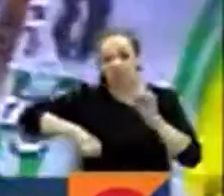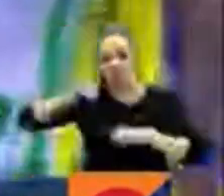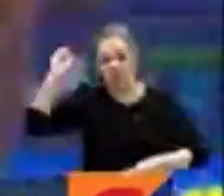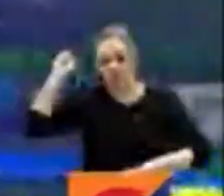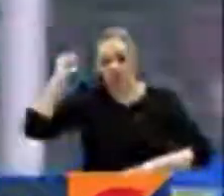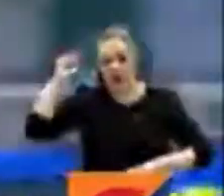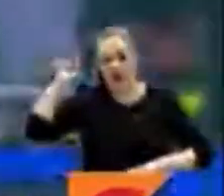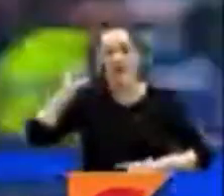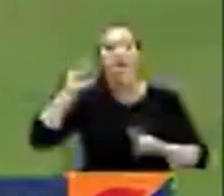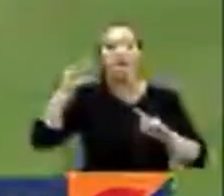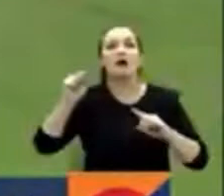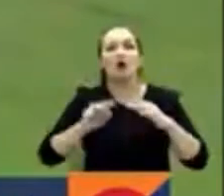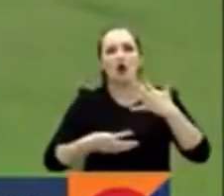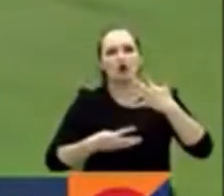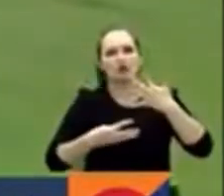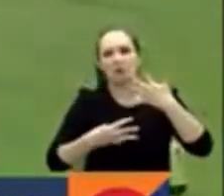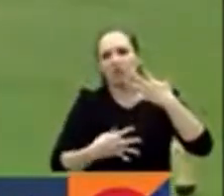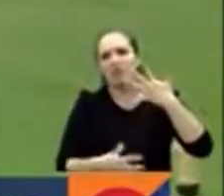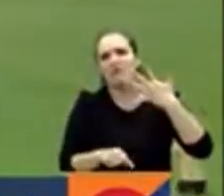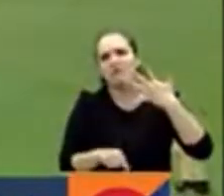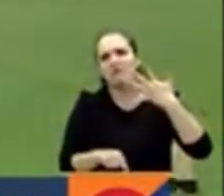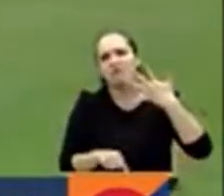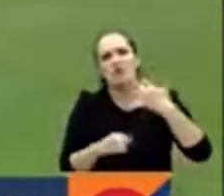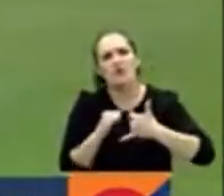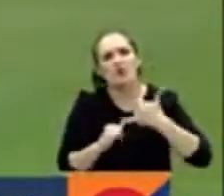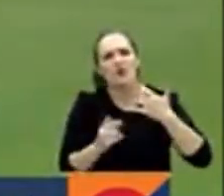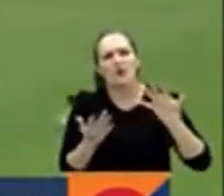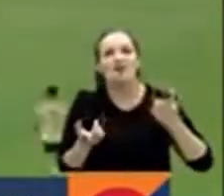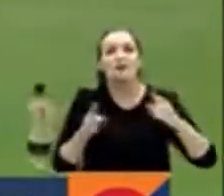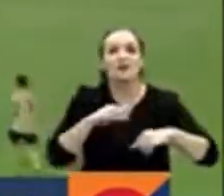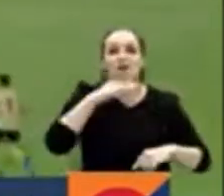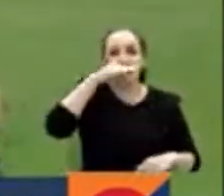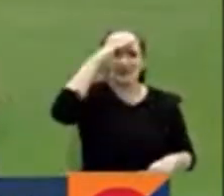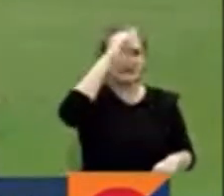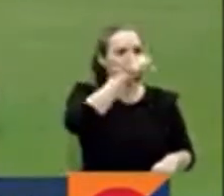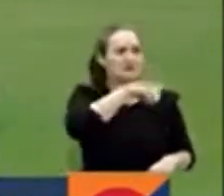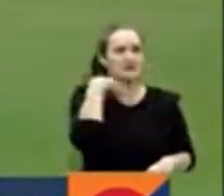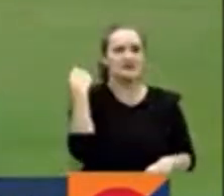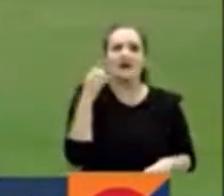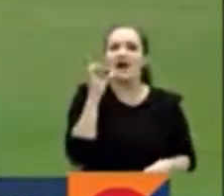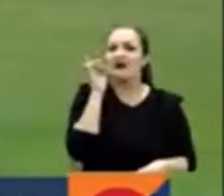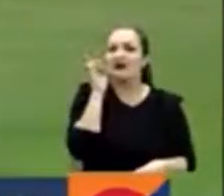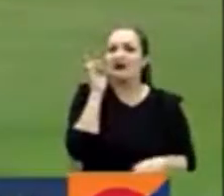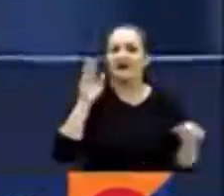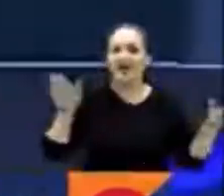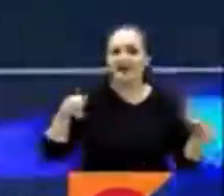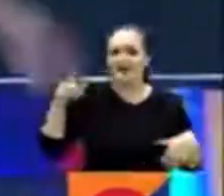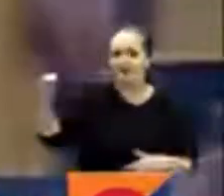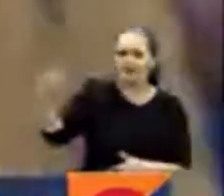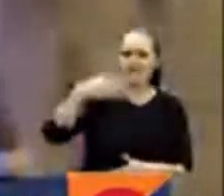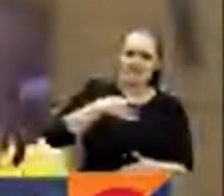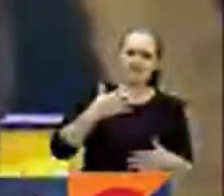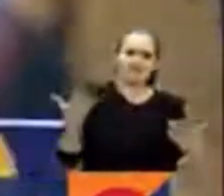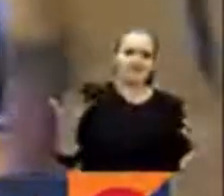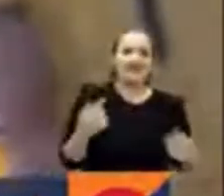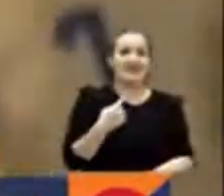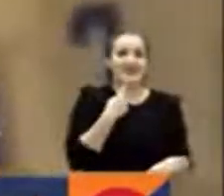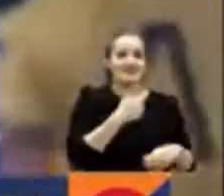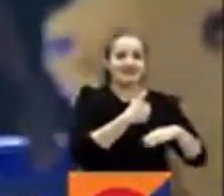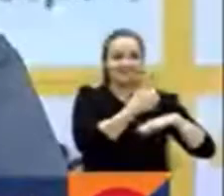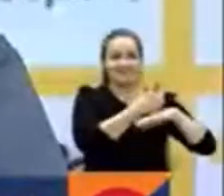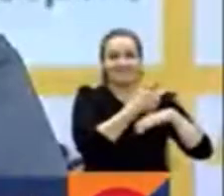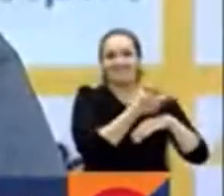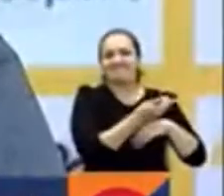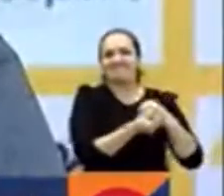verdolagas están fuera de los 8. Y ni hablar de Medellín. Una derrota ante Águilas dejó a David González en una situación difícil de